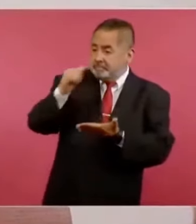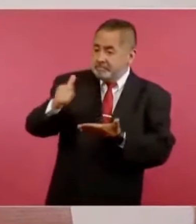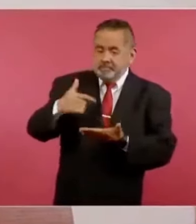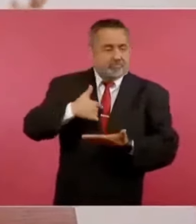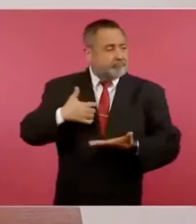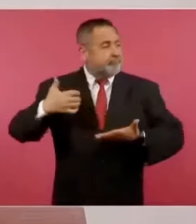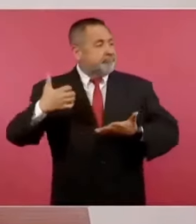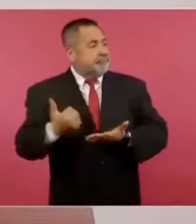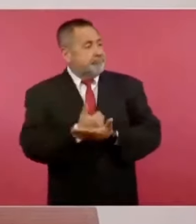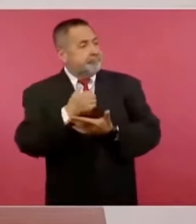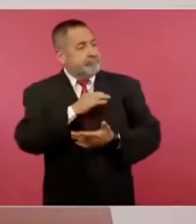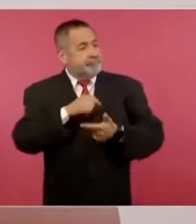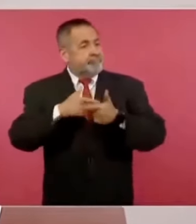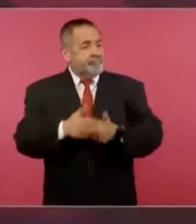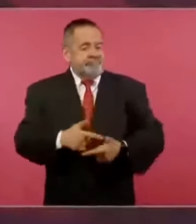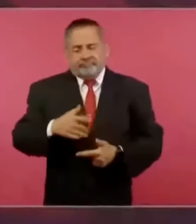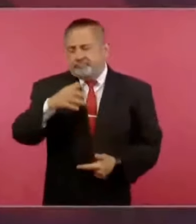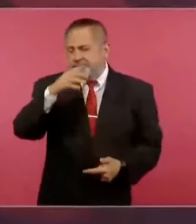triunfar